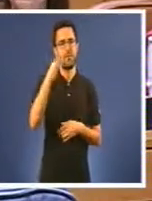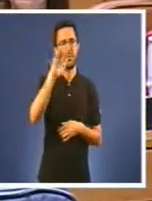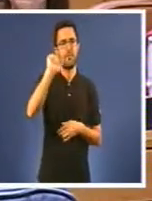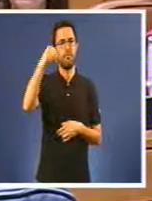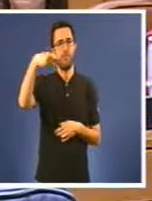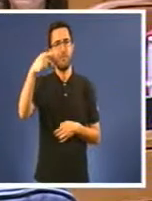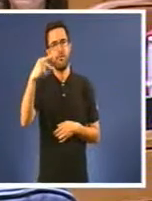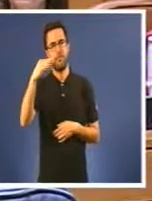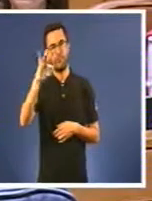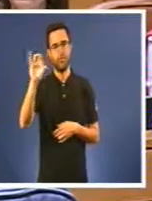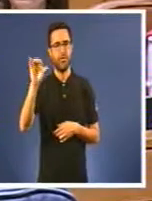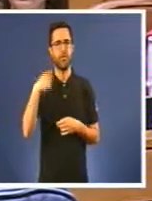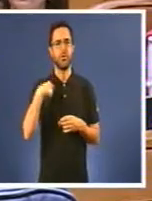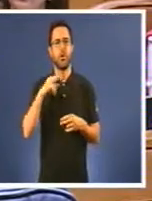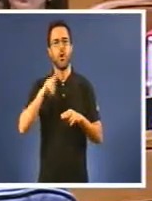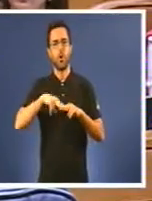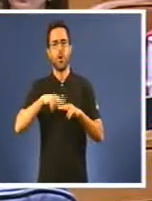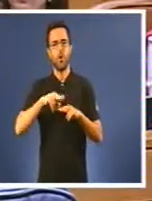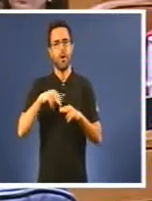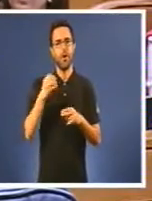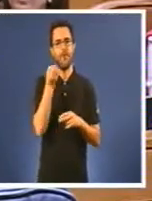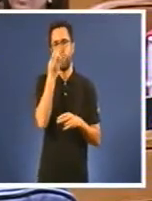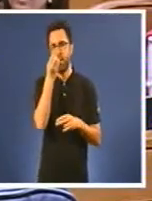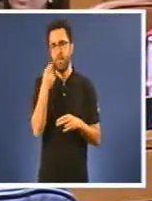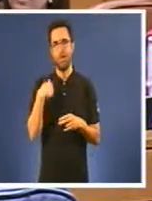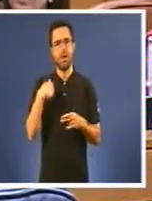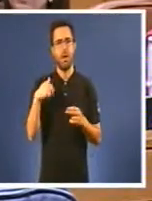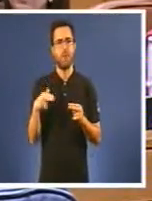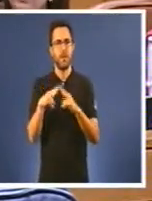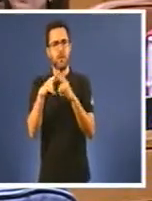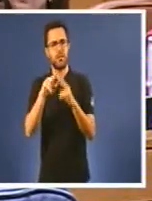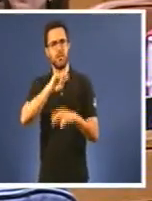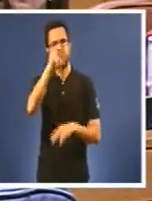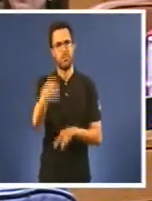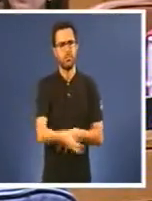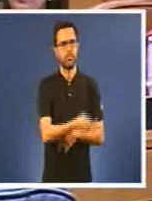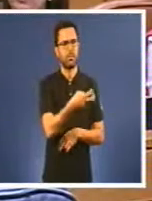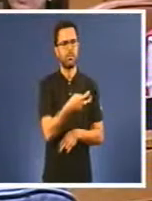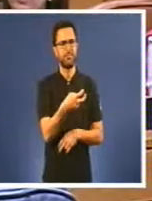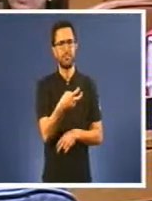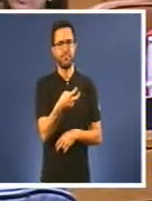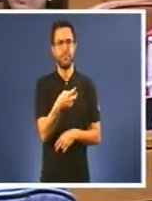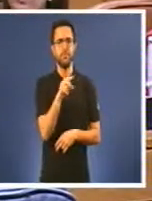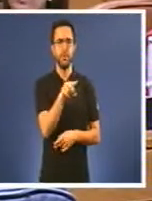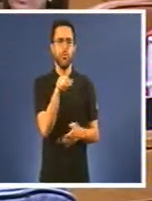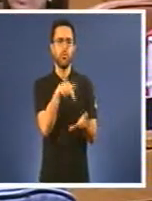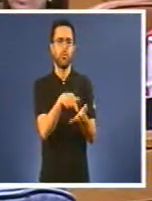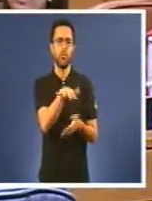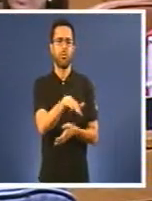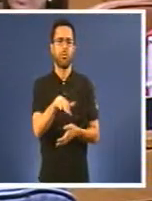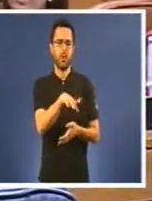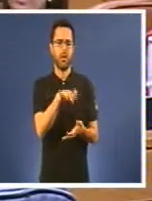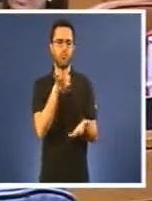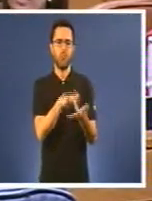Parides, Lyon, Roma, Florencia, Madrid, etc. Foi un punto de unha enorme desgracia, eso sí, pero non é un punto